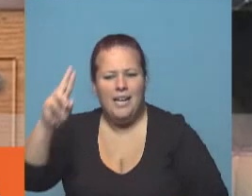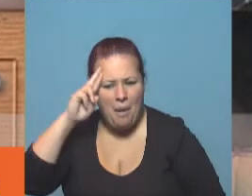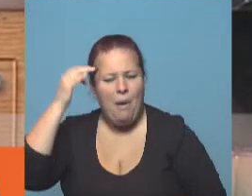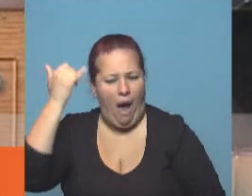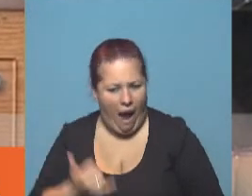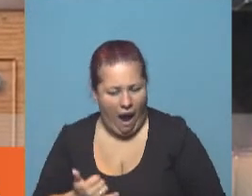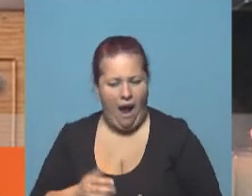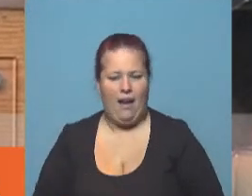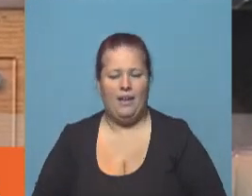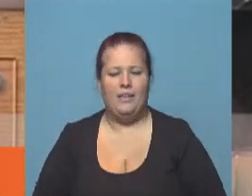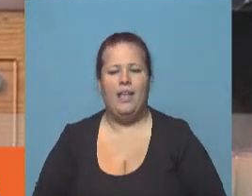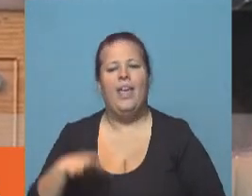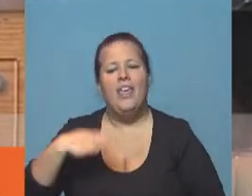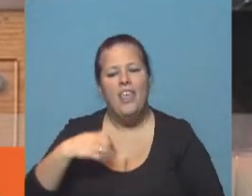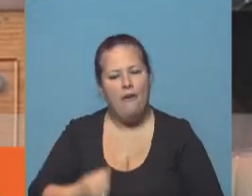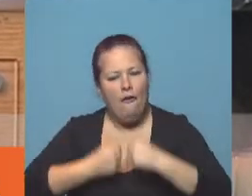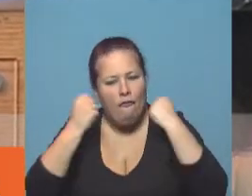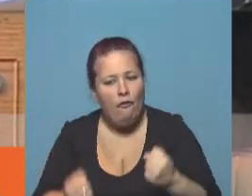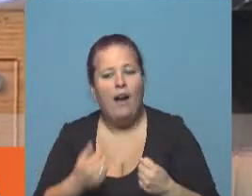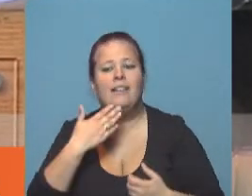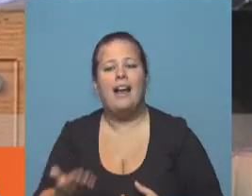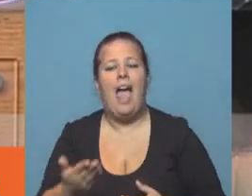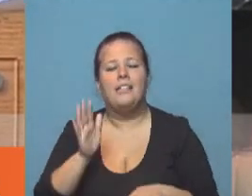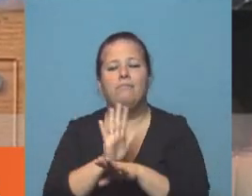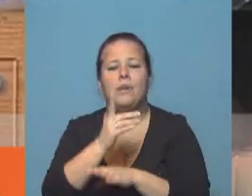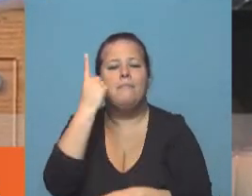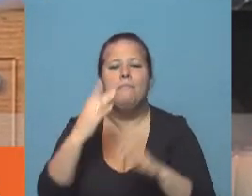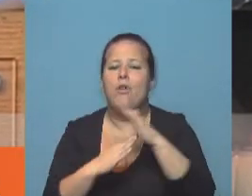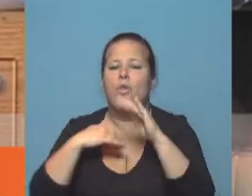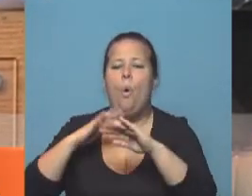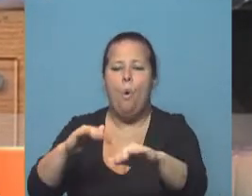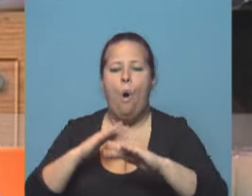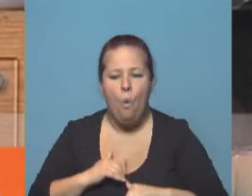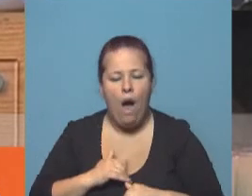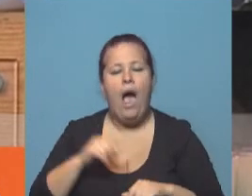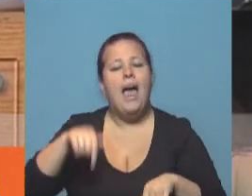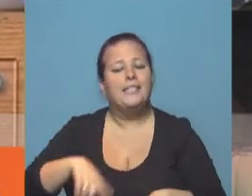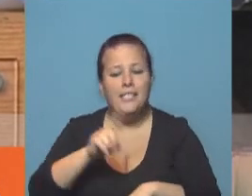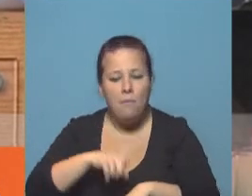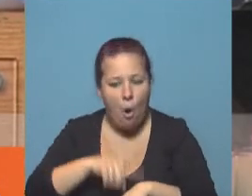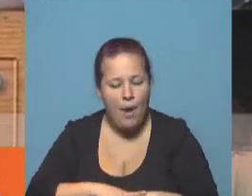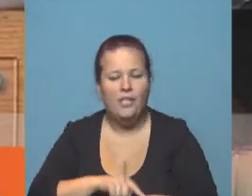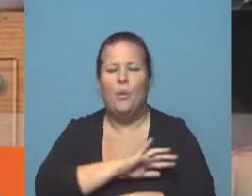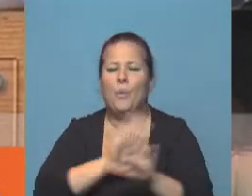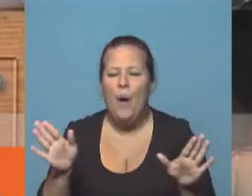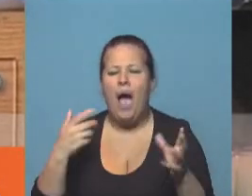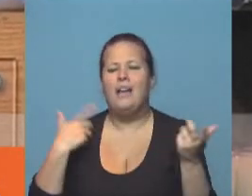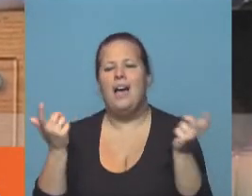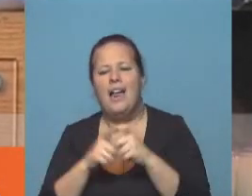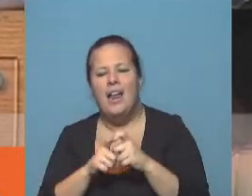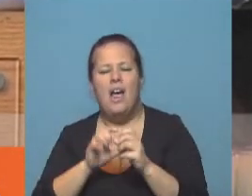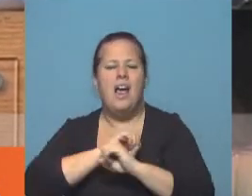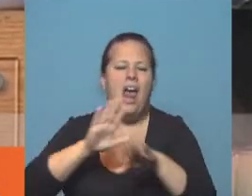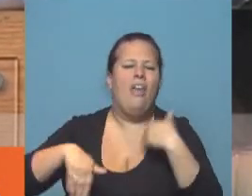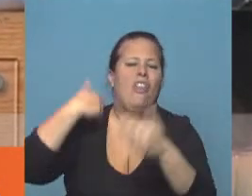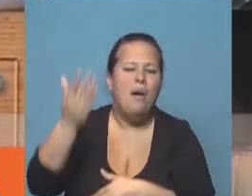respeto. Hagámonos fuertes a partir de nuestros denominadores comunes, Ha llegado el momento de dejar de reunirnos después de una